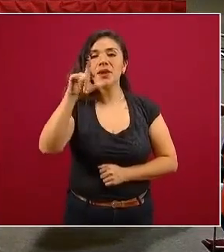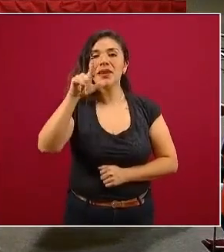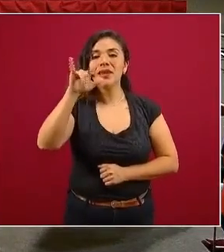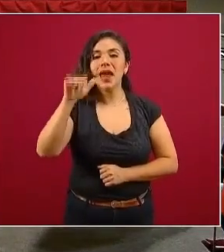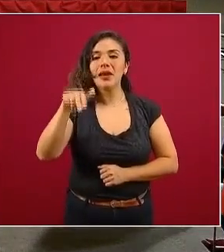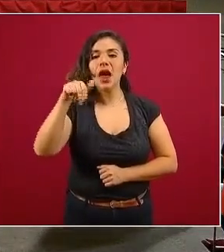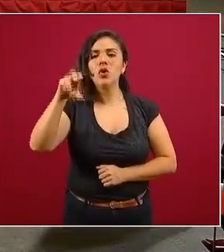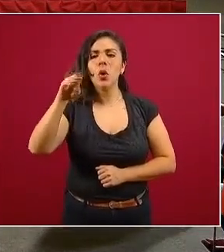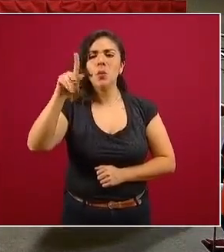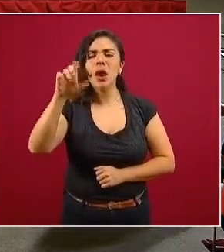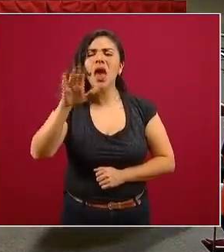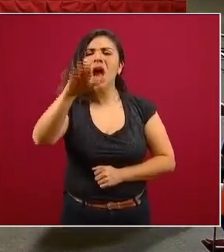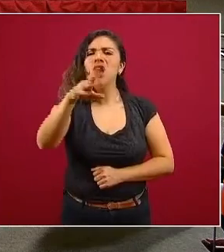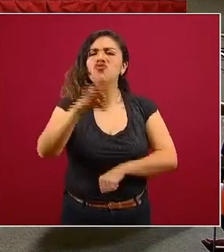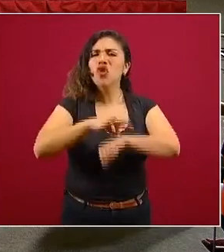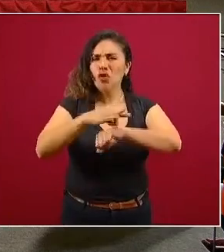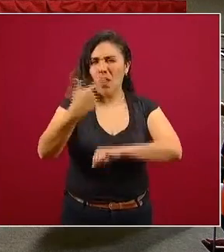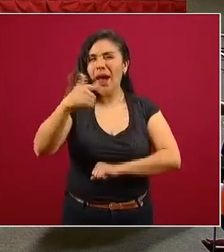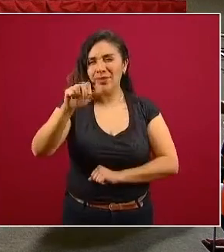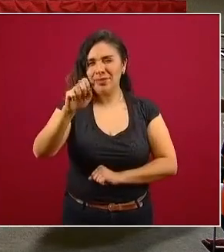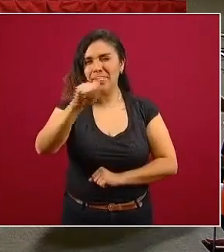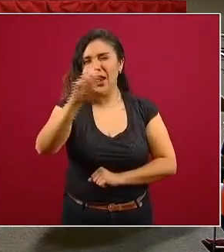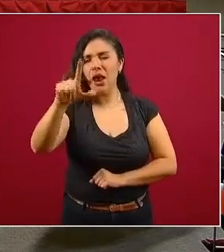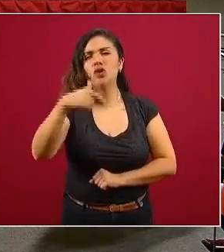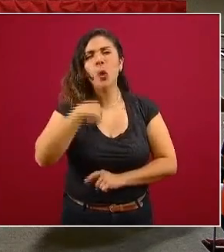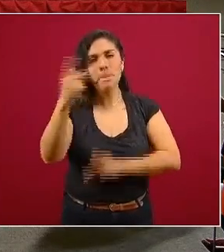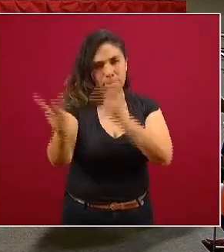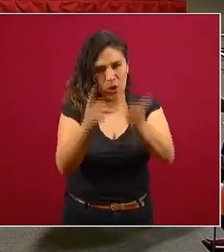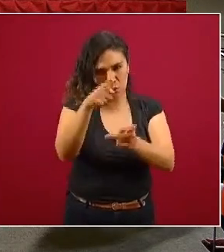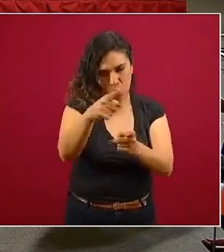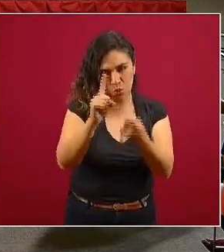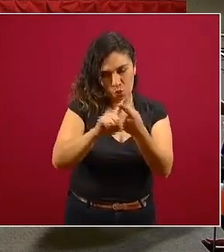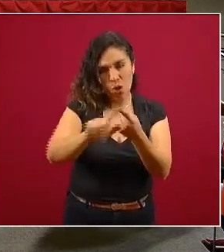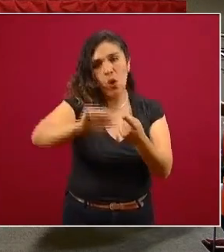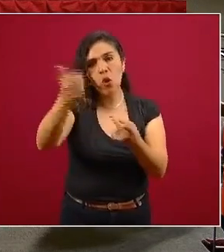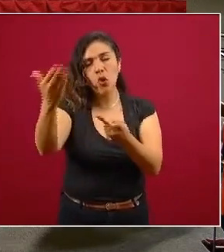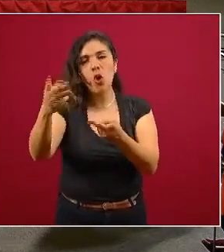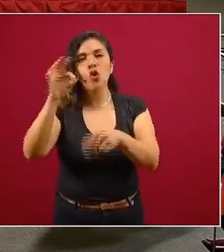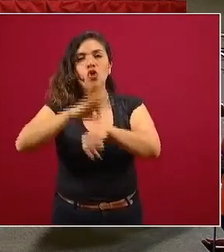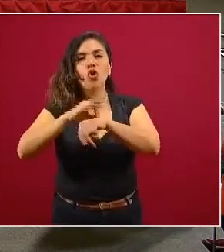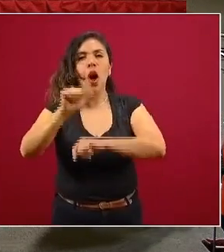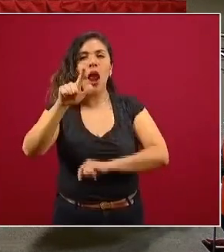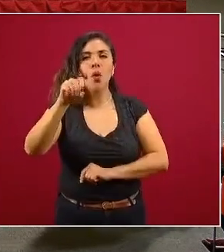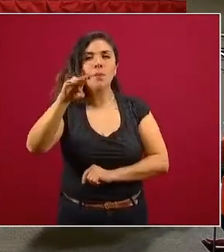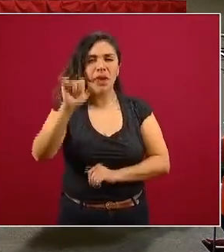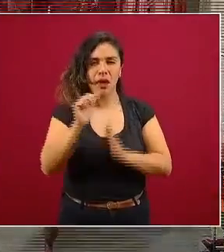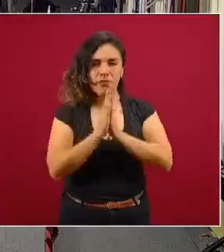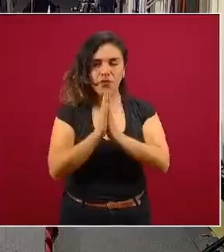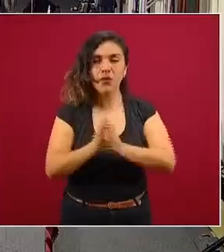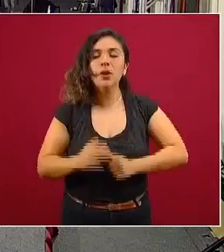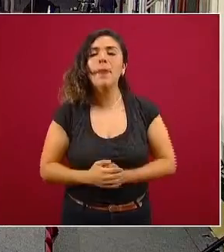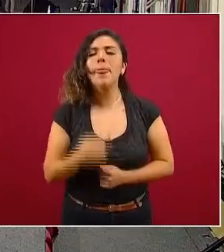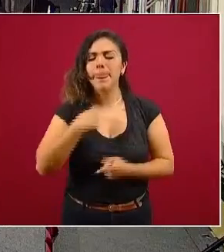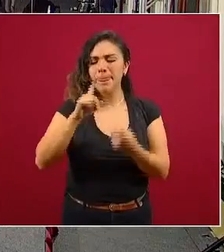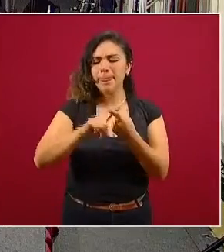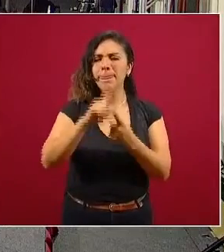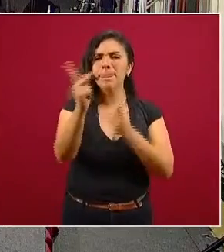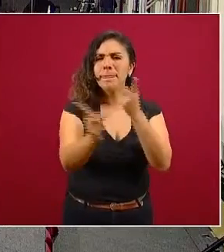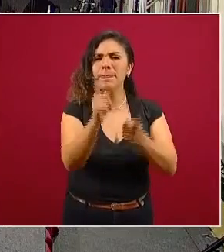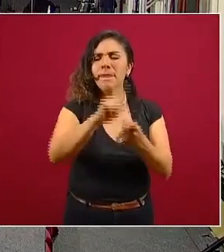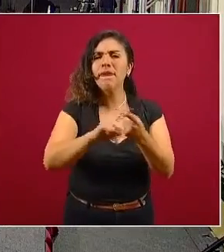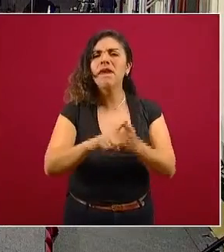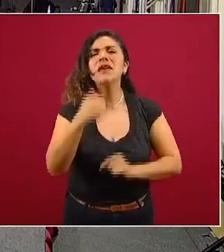Pulso Saludable. Doctor Gatell, tengo una pregunta para usted y una para el doctor Arlomía, si me ayudan, por favor. Mi primera pregunta,